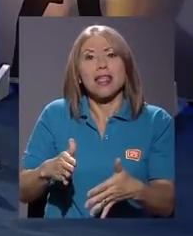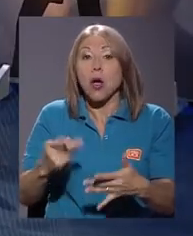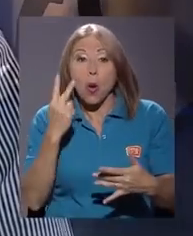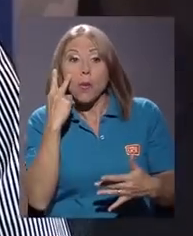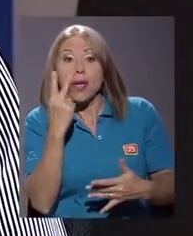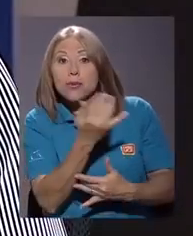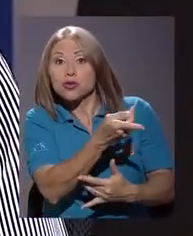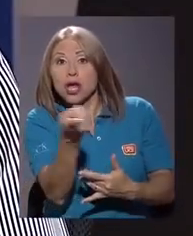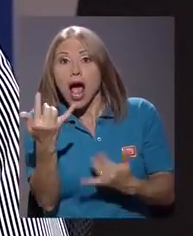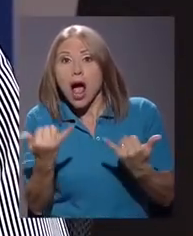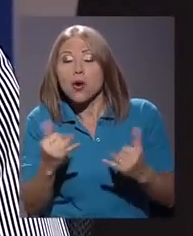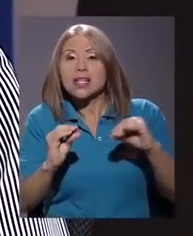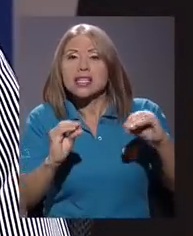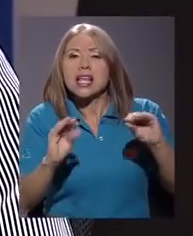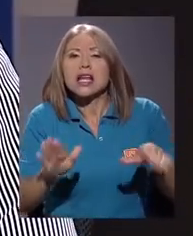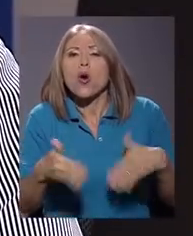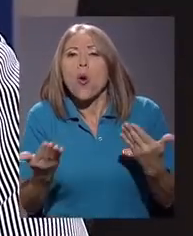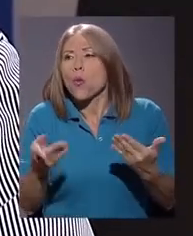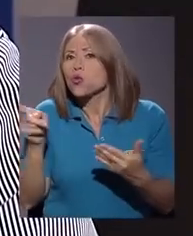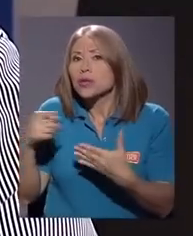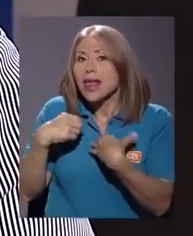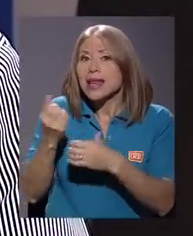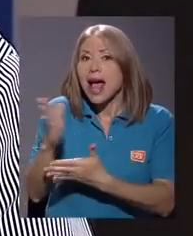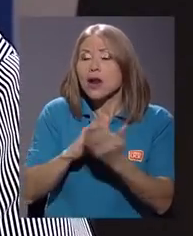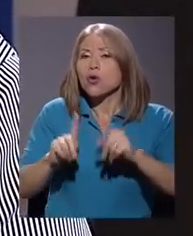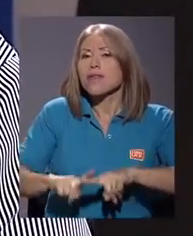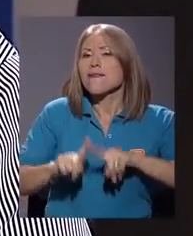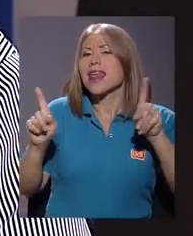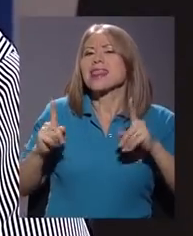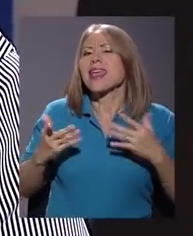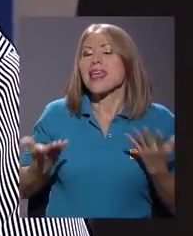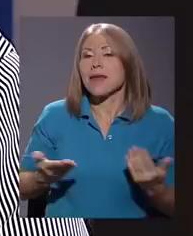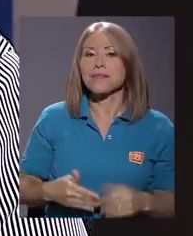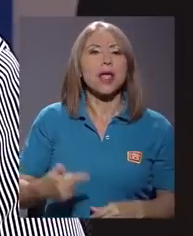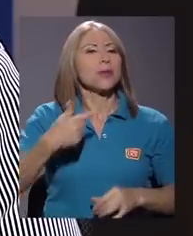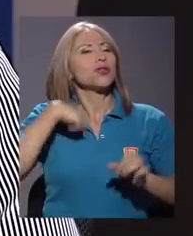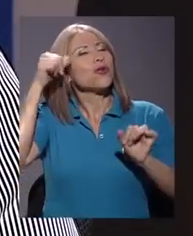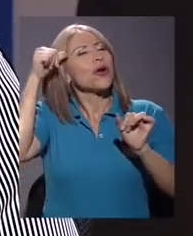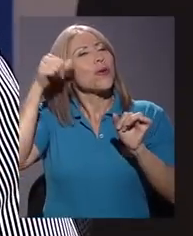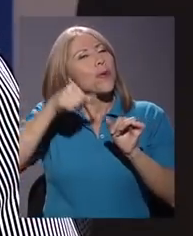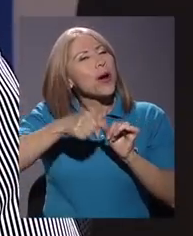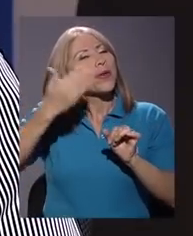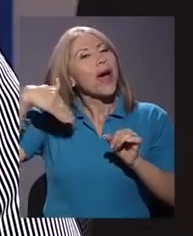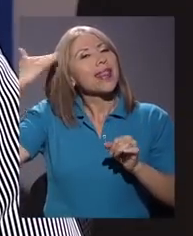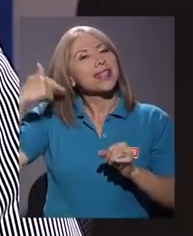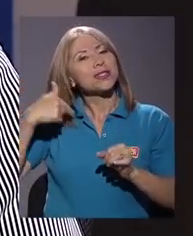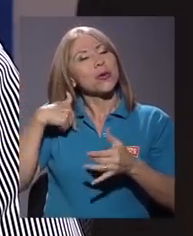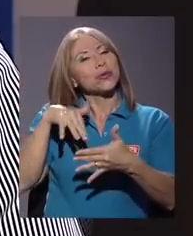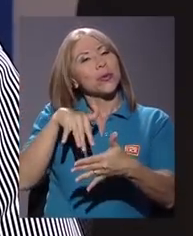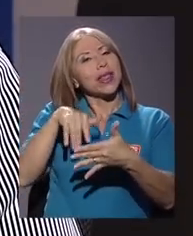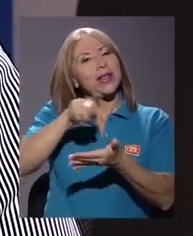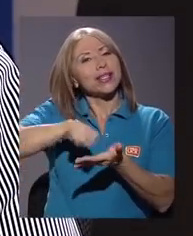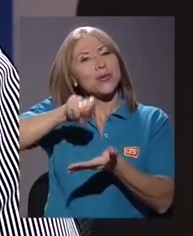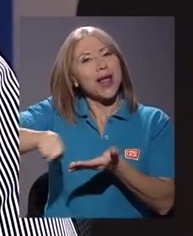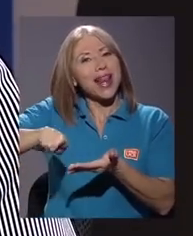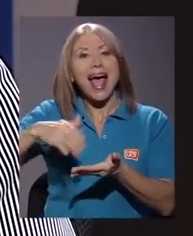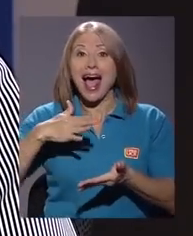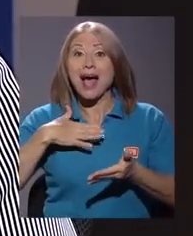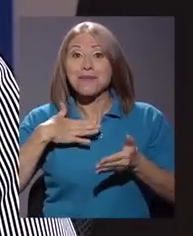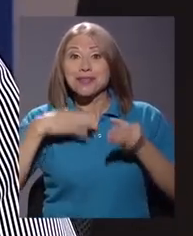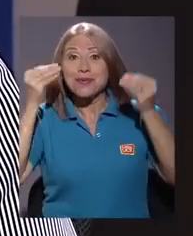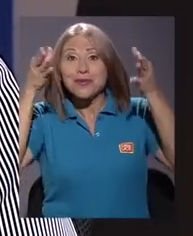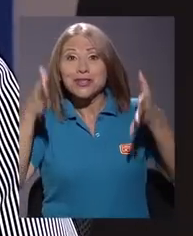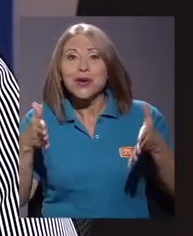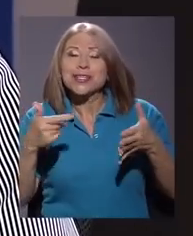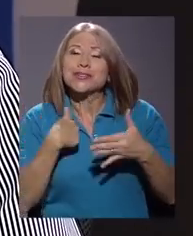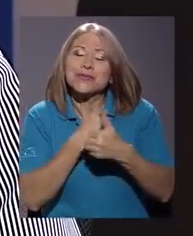diferente de de mis recuerdos sobre todo de la escuela y de los profesores que a los que les tengo mucho aprecio mucho cariño recuerdo que lo principal